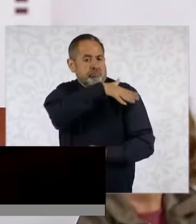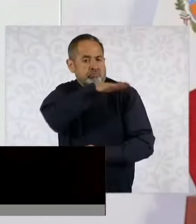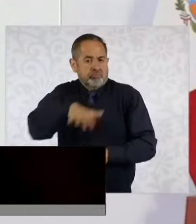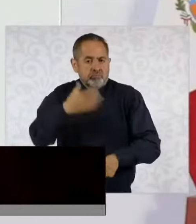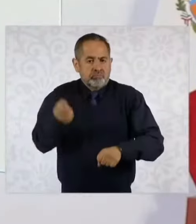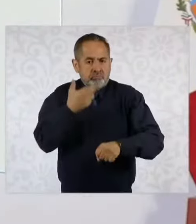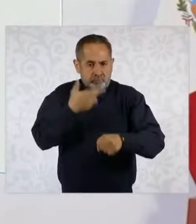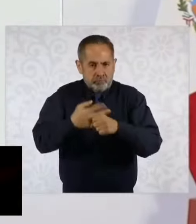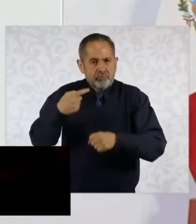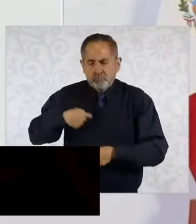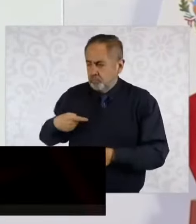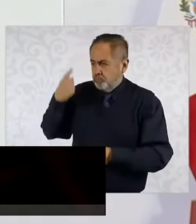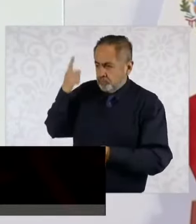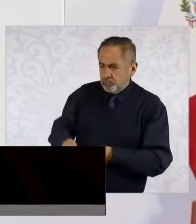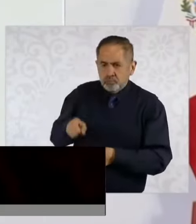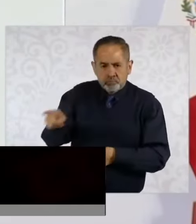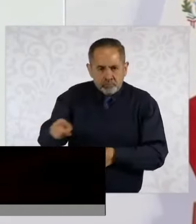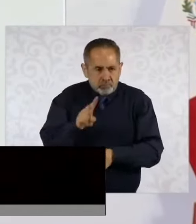así fue,